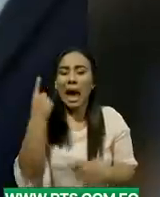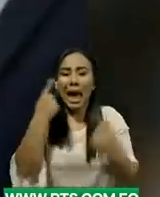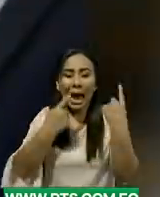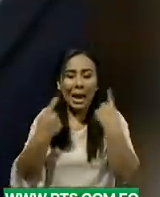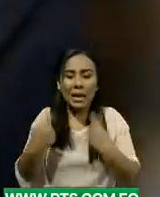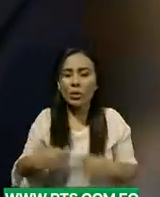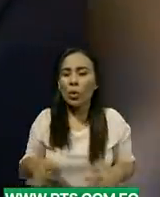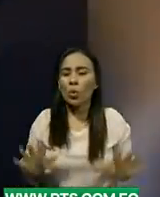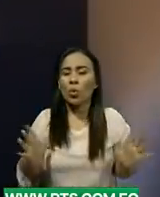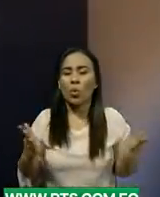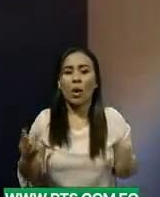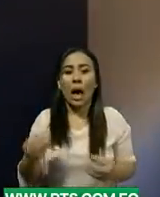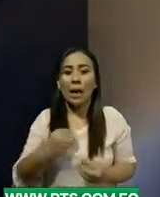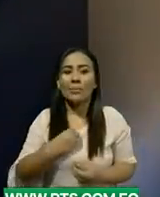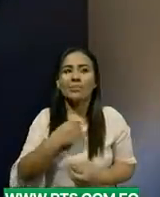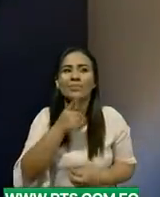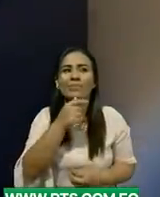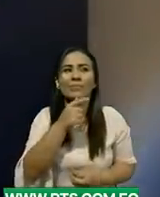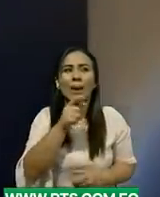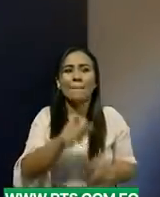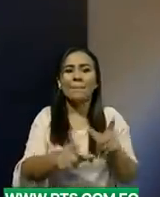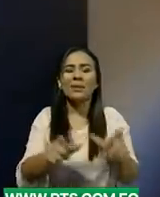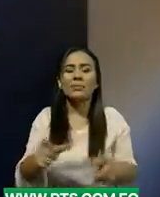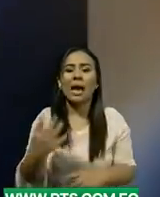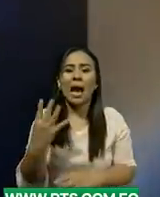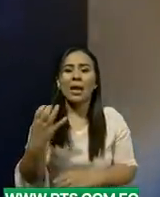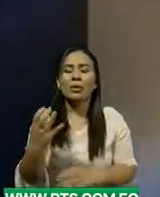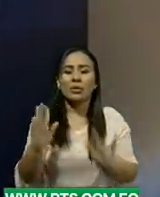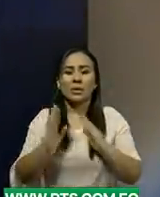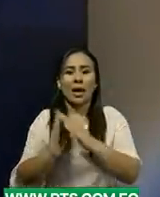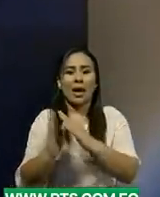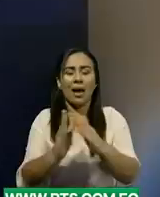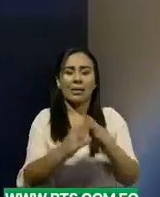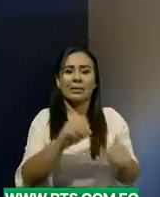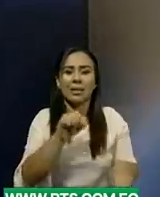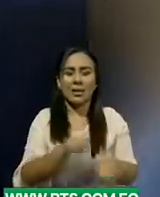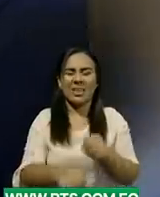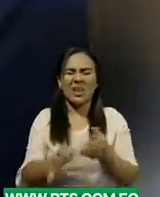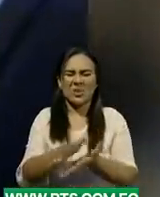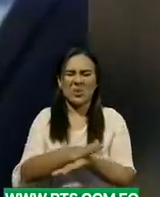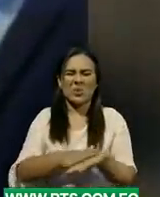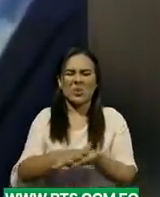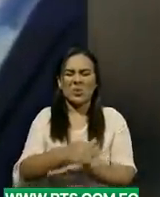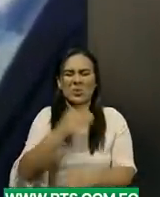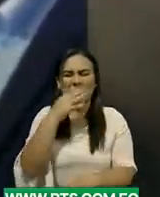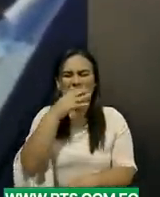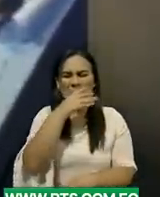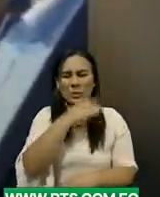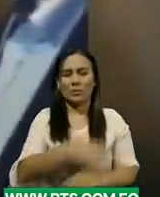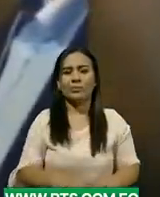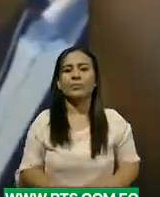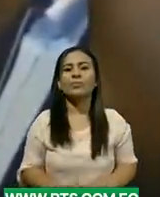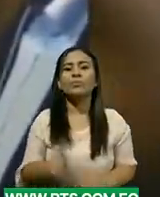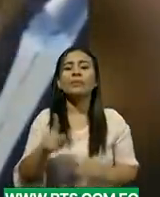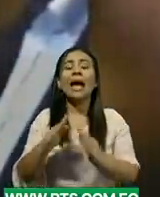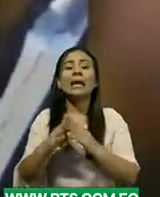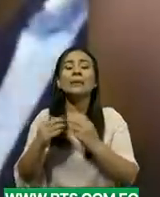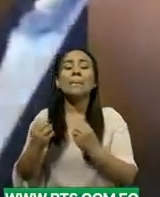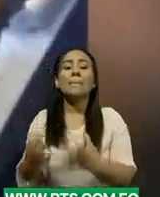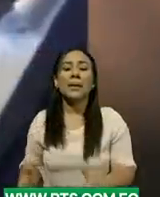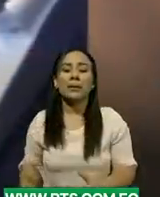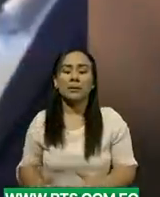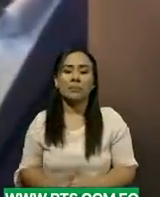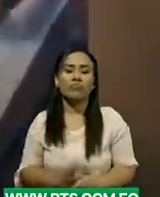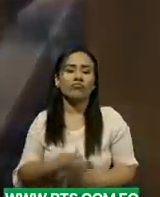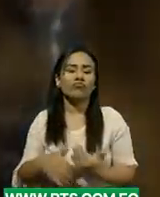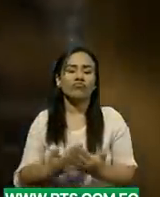podido establecer es que hay 14 viviendas afectadas con lodo. Una vivienda que estaba abandonada quedó